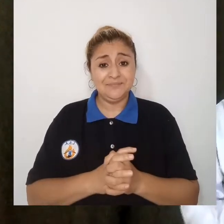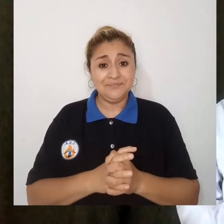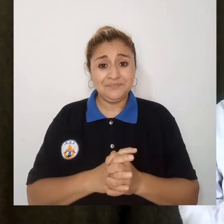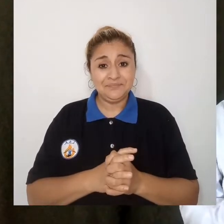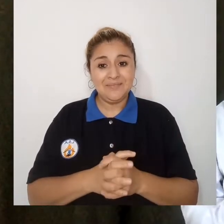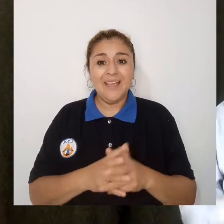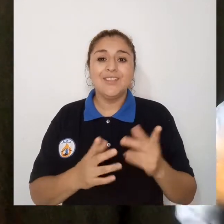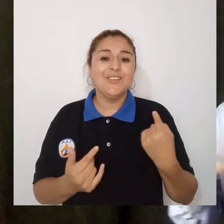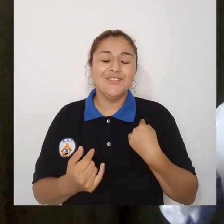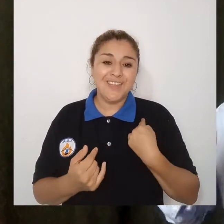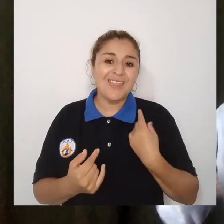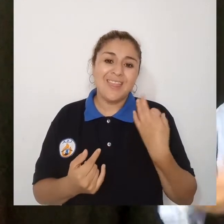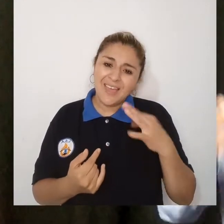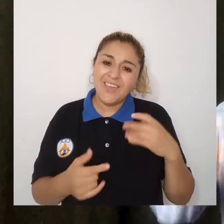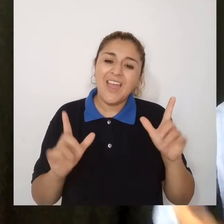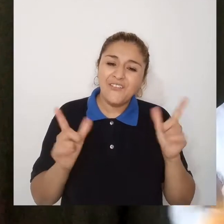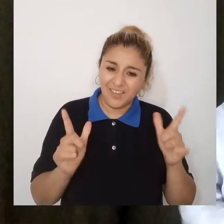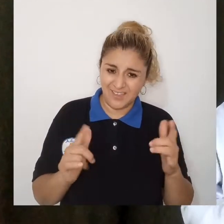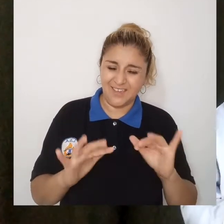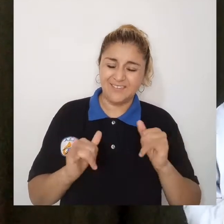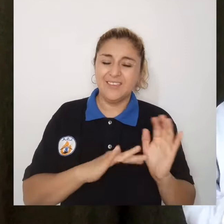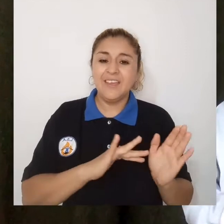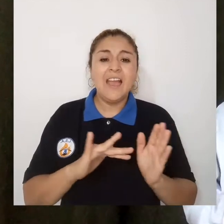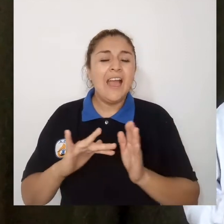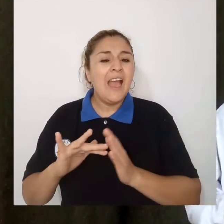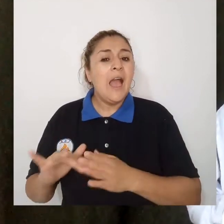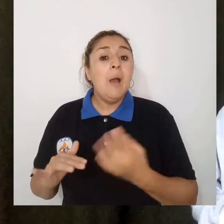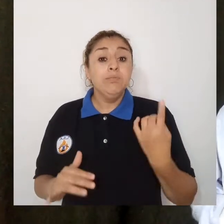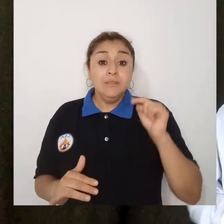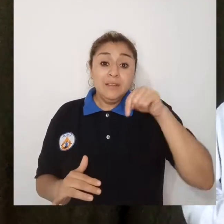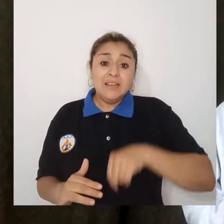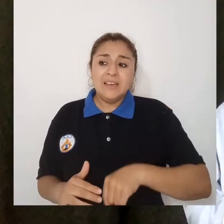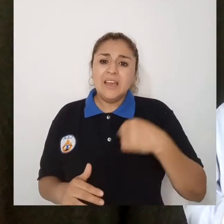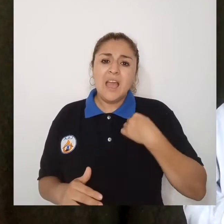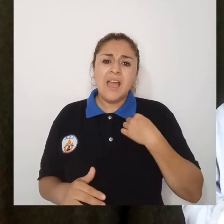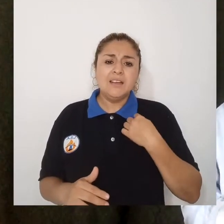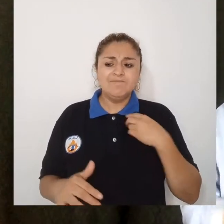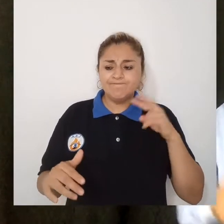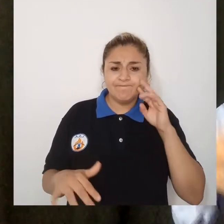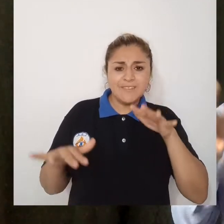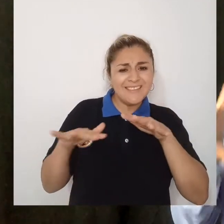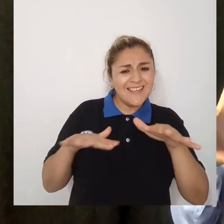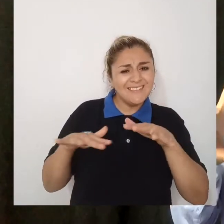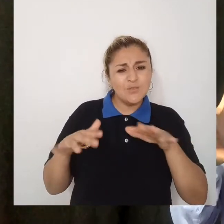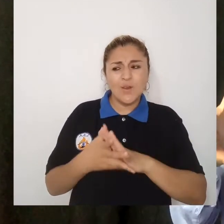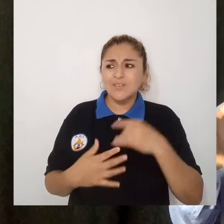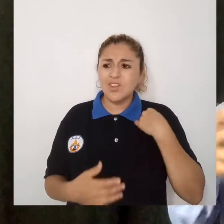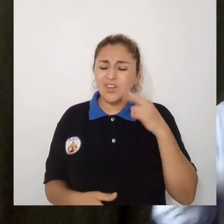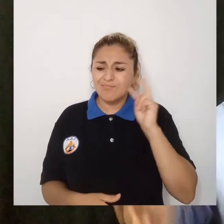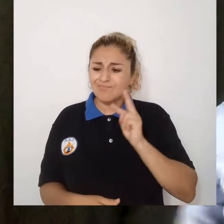es innegable que ahora van que ayunaba pero la acusación apuntaba a un festín